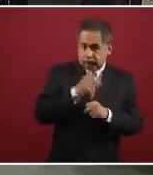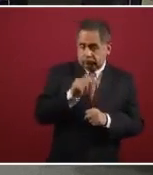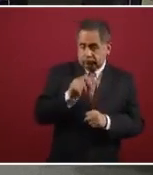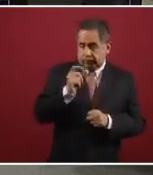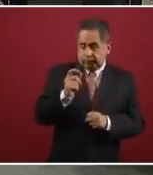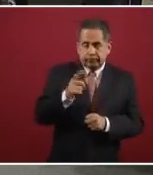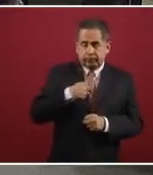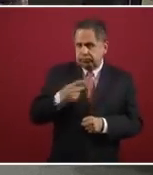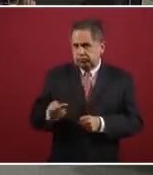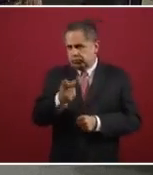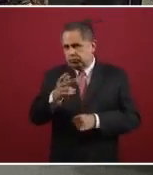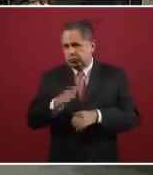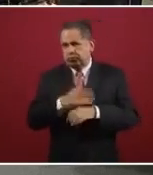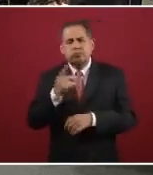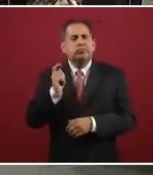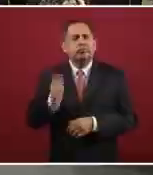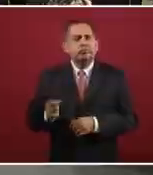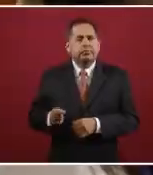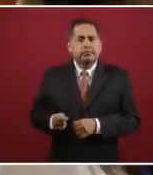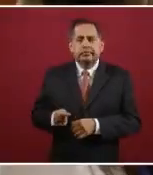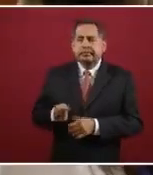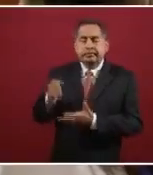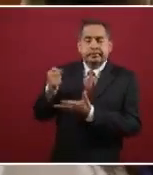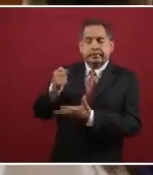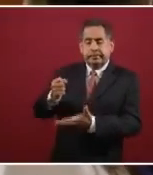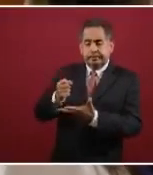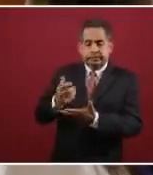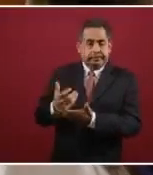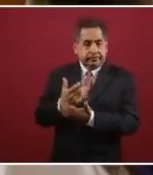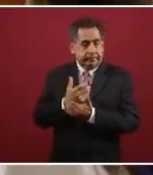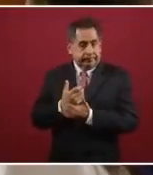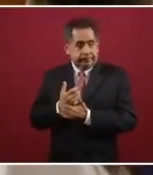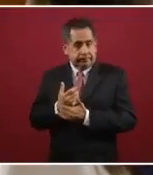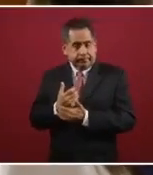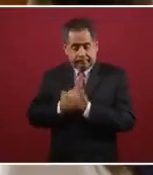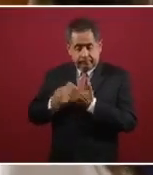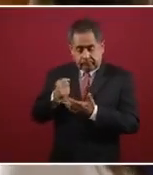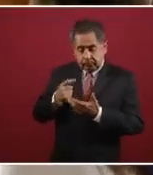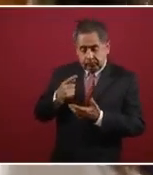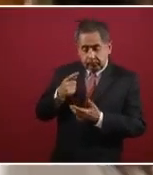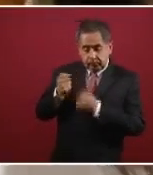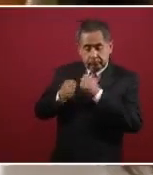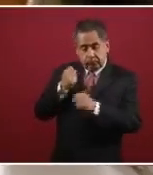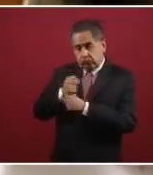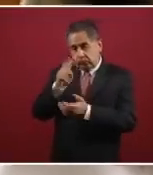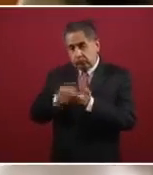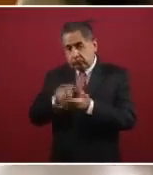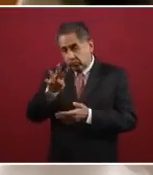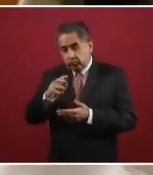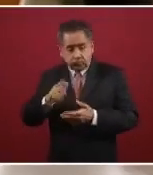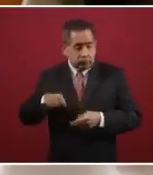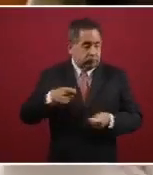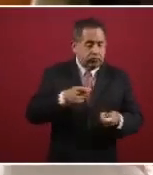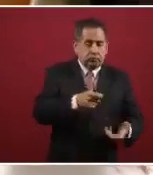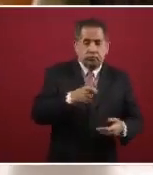Le pregunto esto porque, de acuerdo con el presupuesto de egresos de la Federación, en 2019 fueron destinados